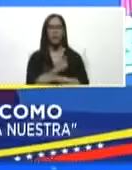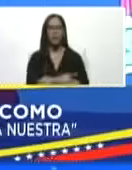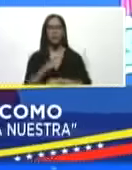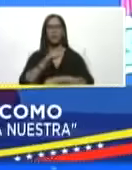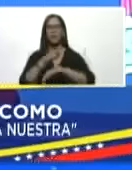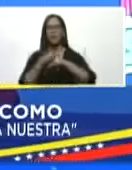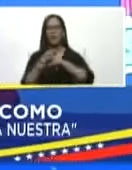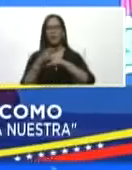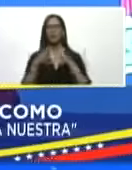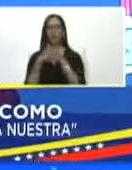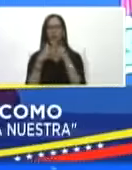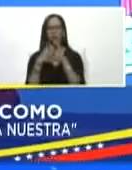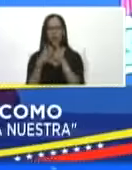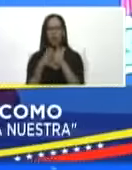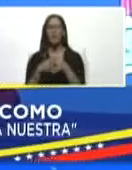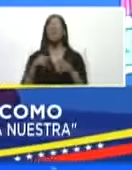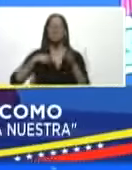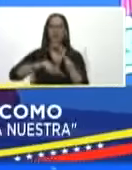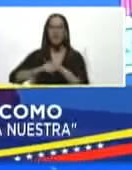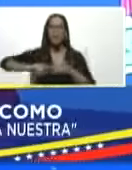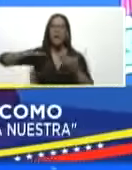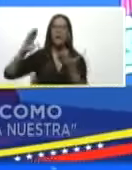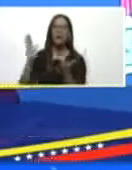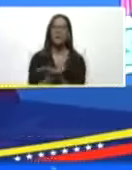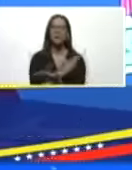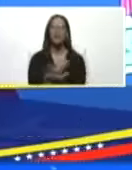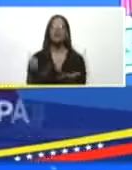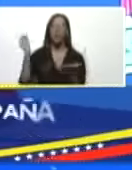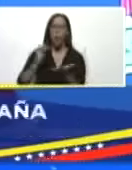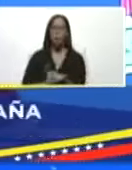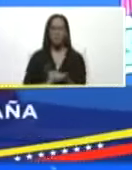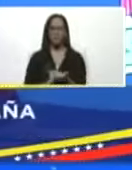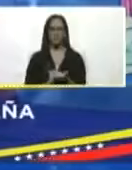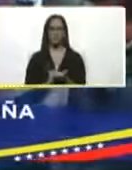gobierno de Estados Unidos y los vamos a derrotar una vez más